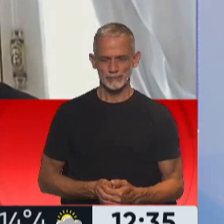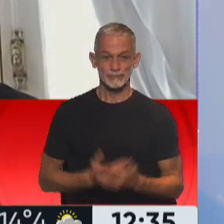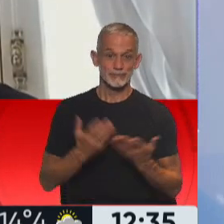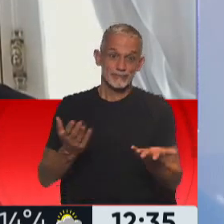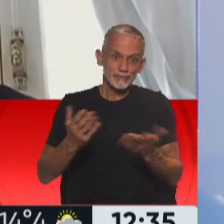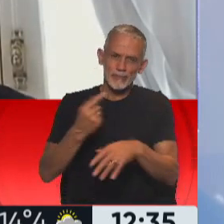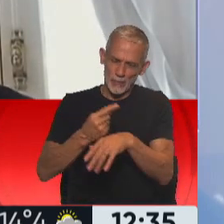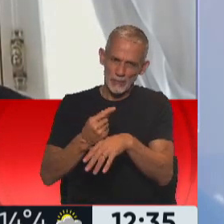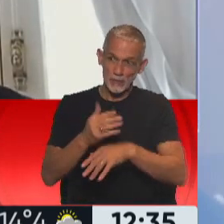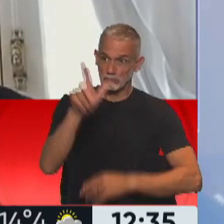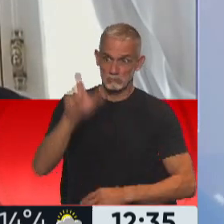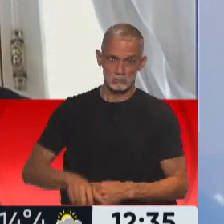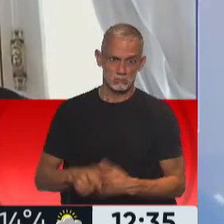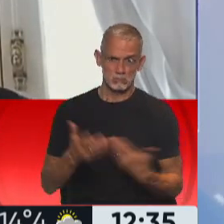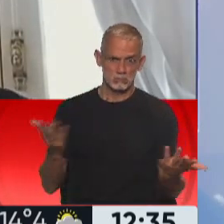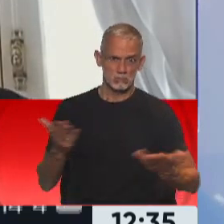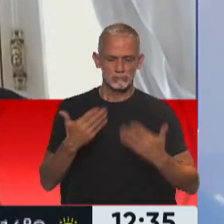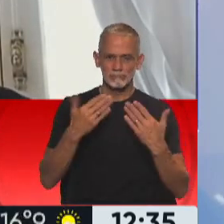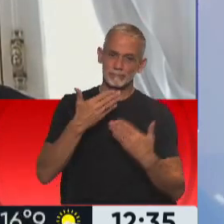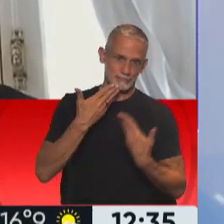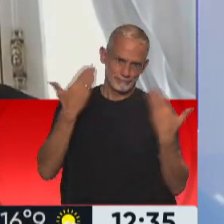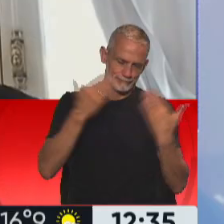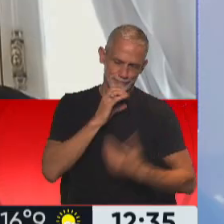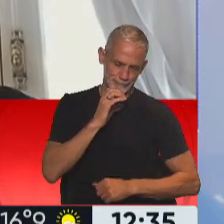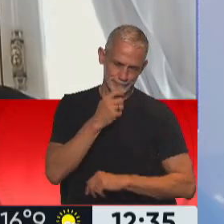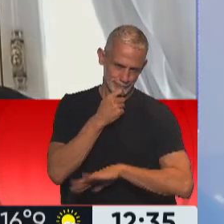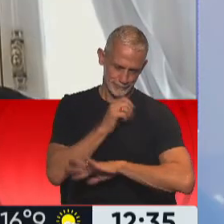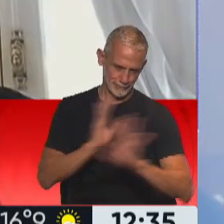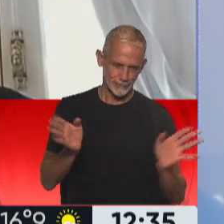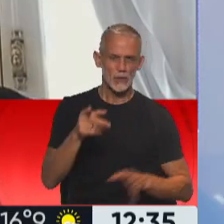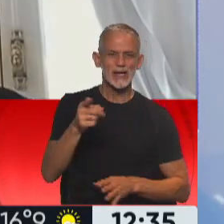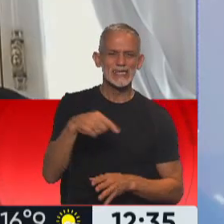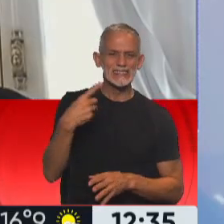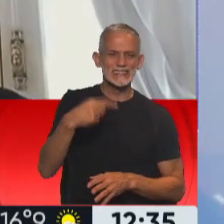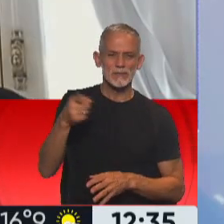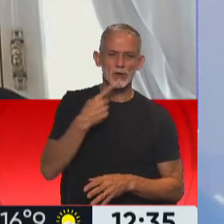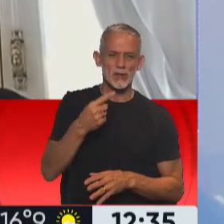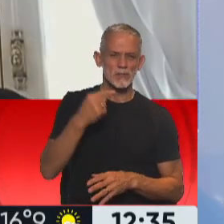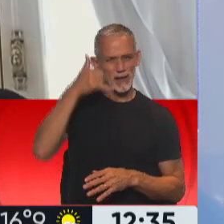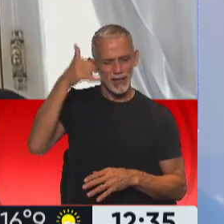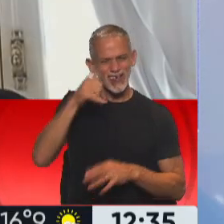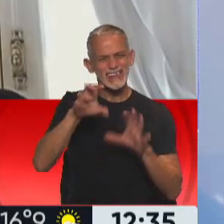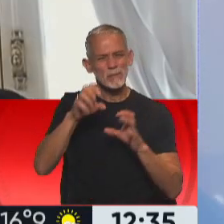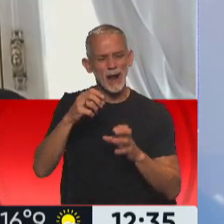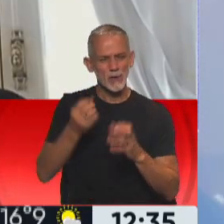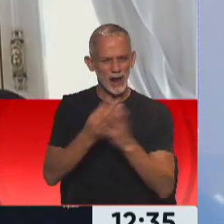Mira, en primer lugar era una persona con un gran sentido del humor. Yo siempre lo llamaba temprano a la mañana.